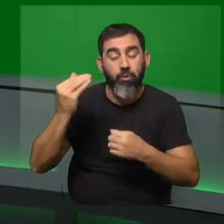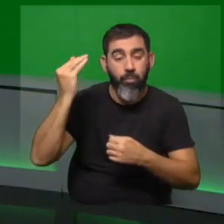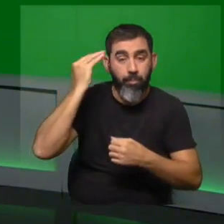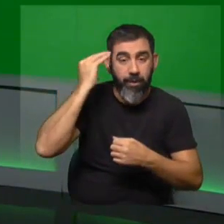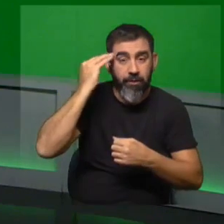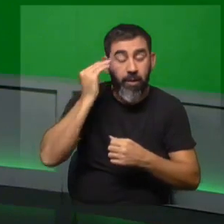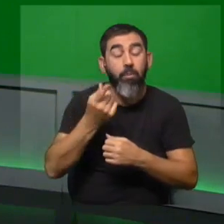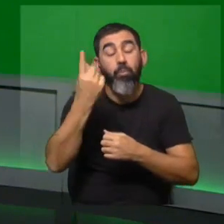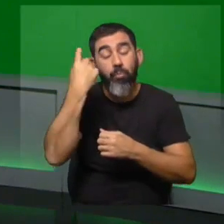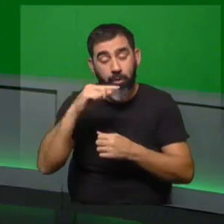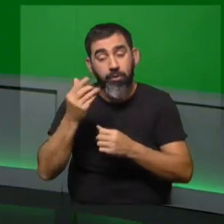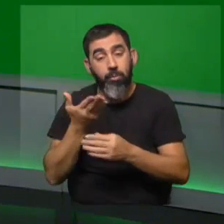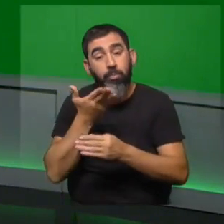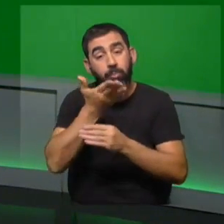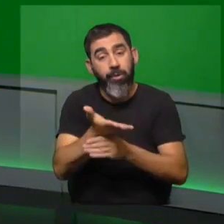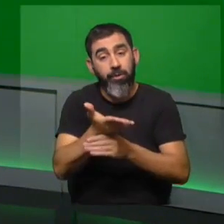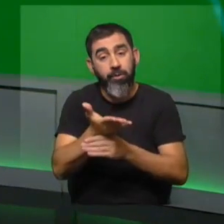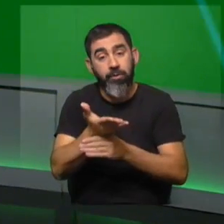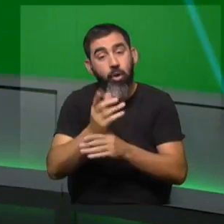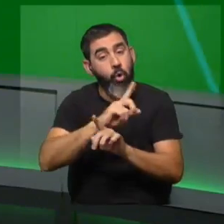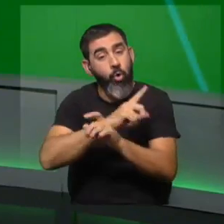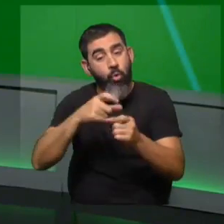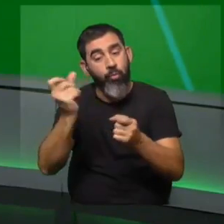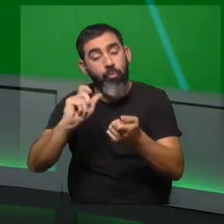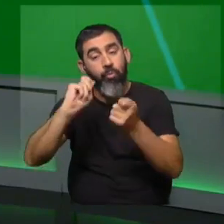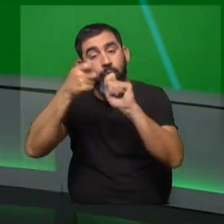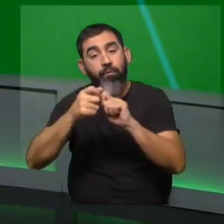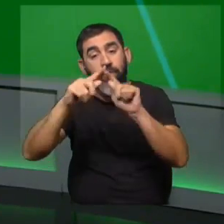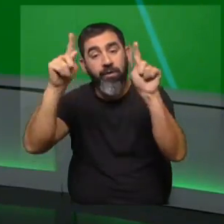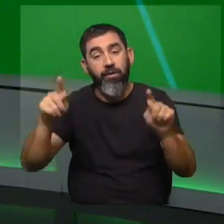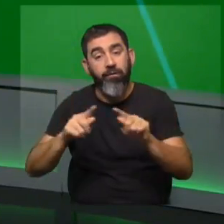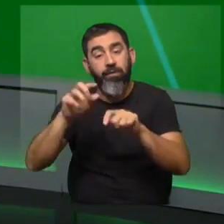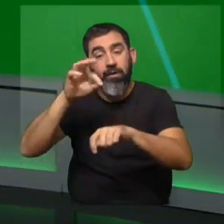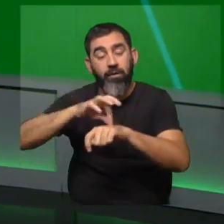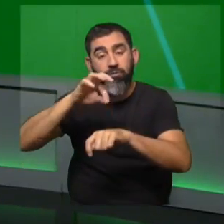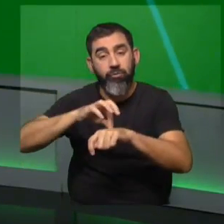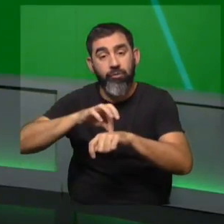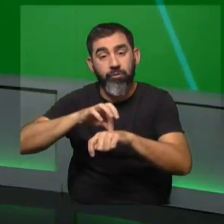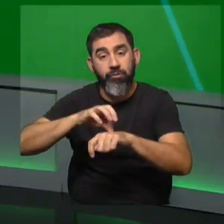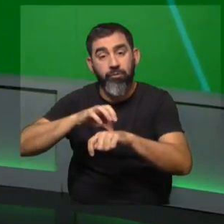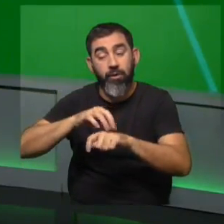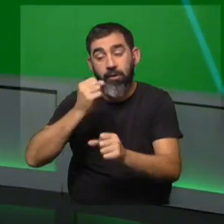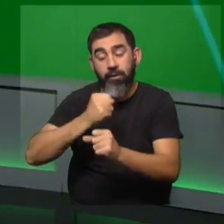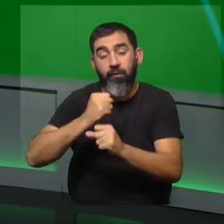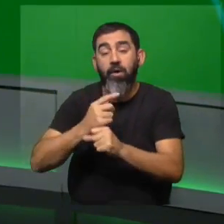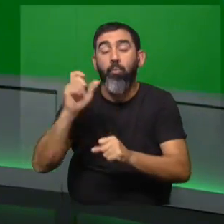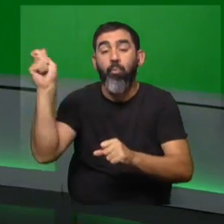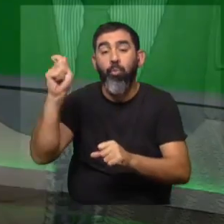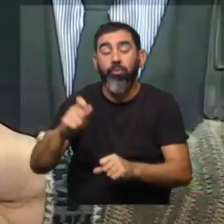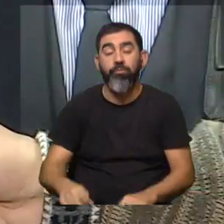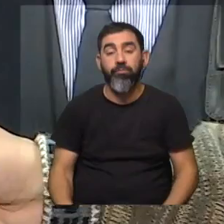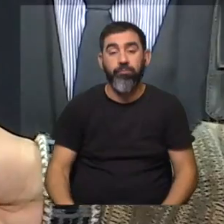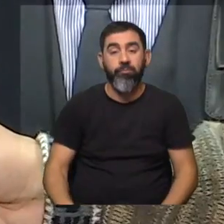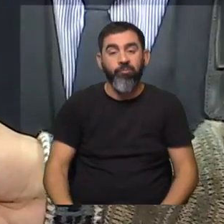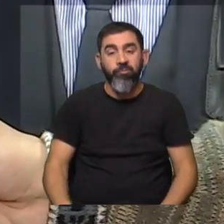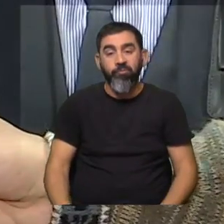por eso también piden que se los excluya de las modificaciones de la certificaciones médicas a quienes desempeñan tareas públicas